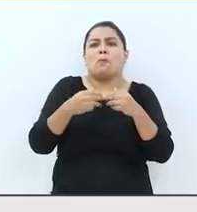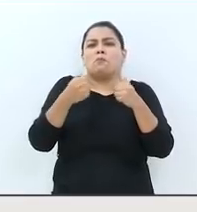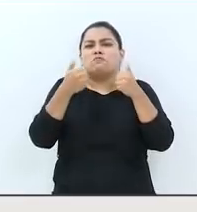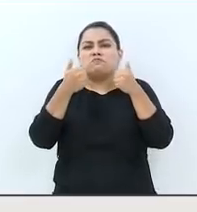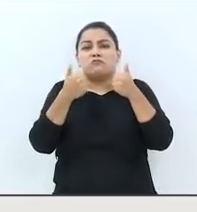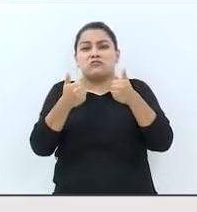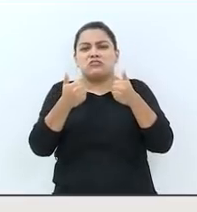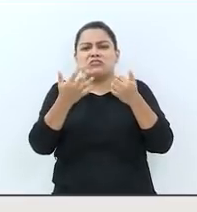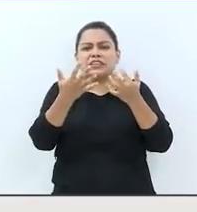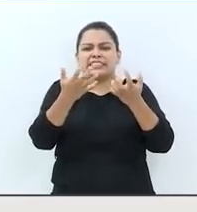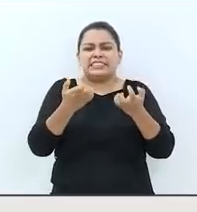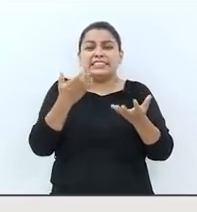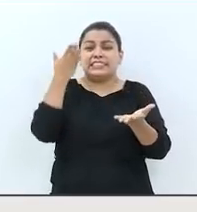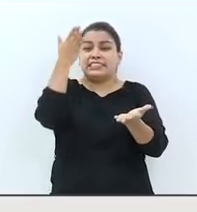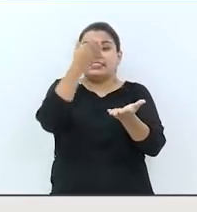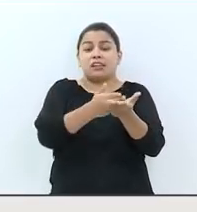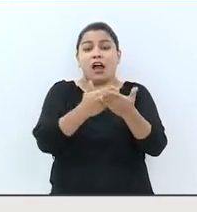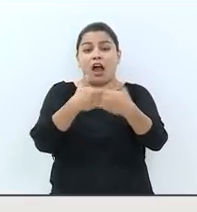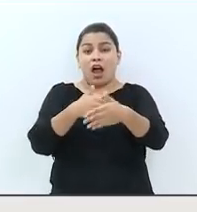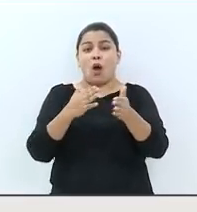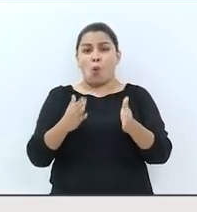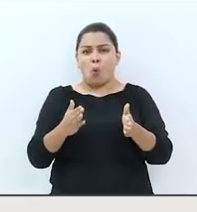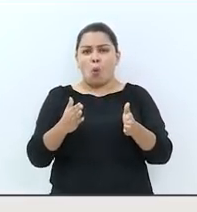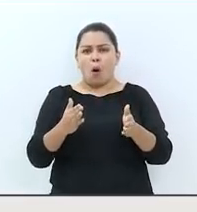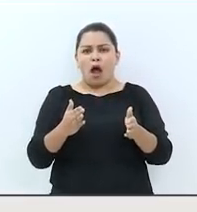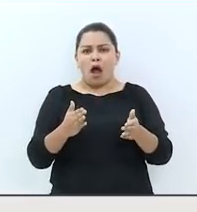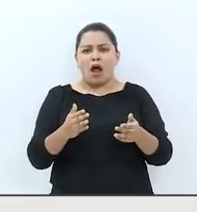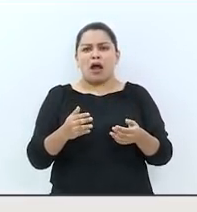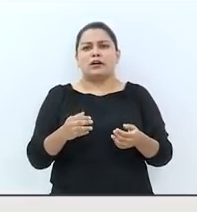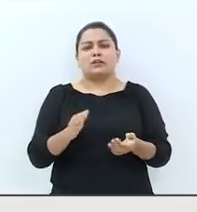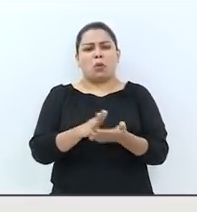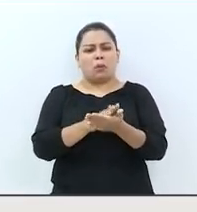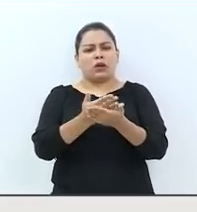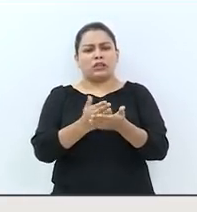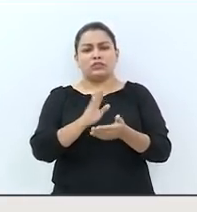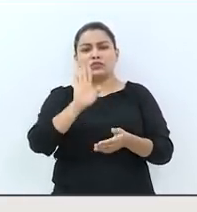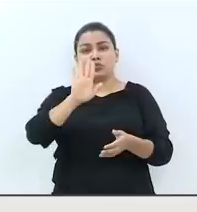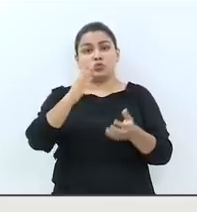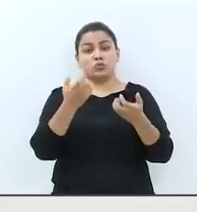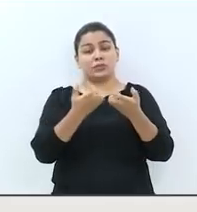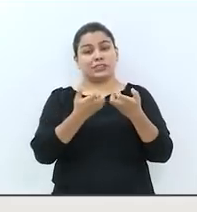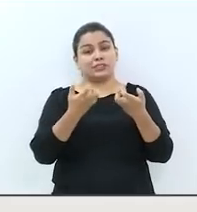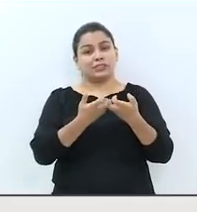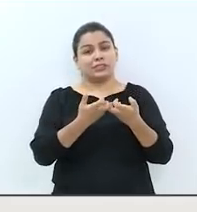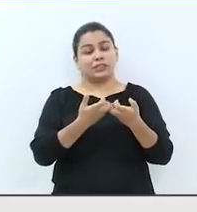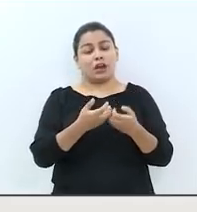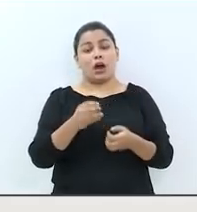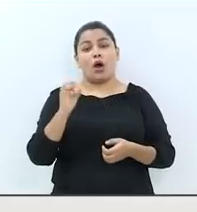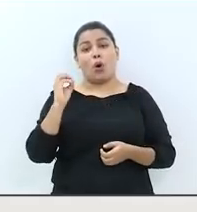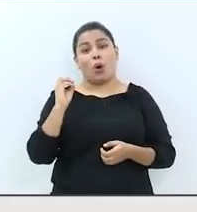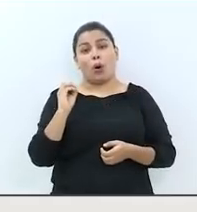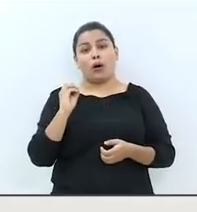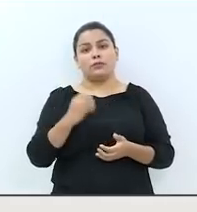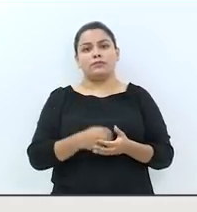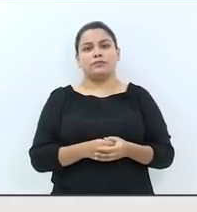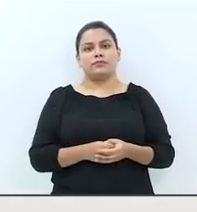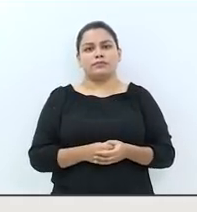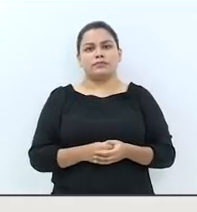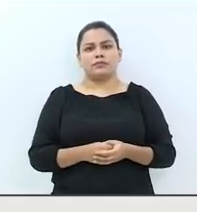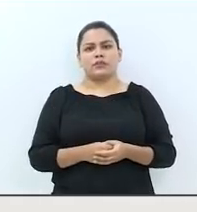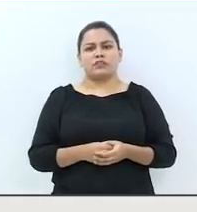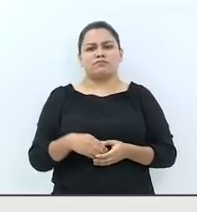haga falta llegar al salón de clases, estar ahí, convivir con sus estudiantes, con sus compañeros, perdón, o si es un